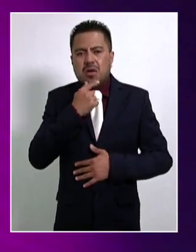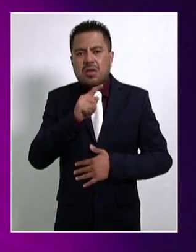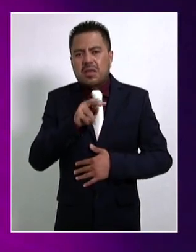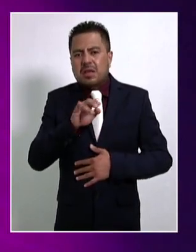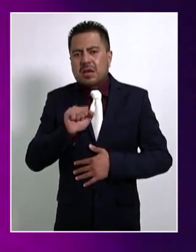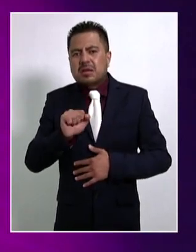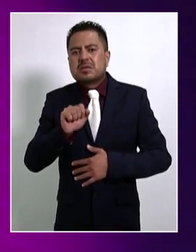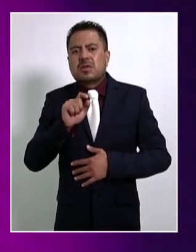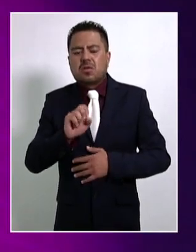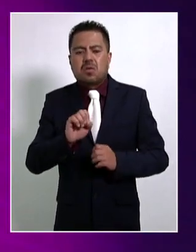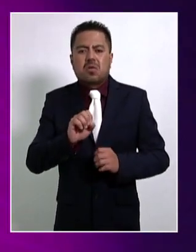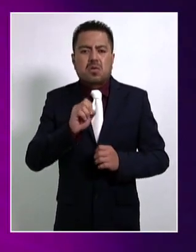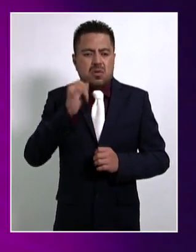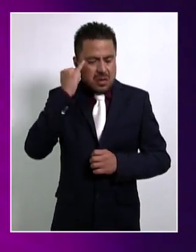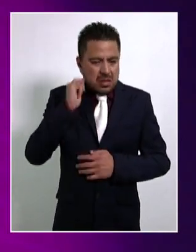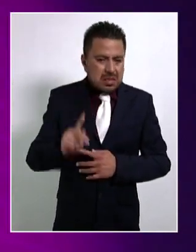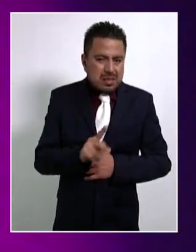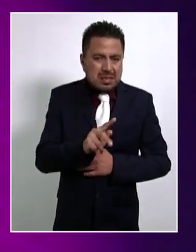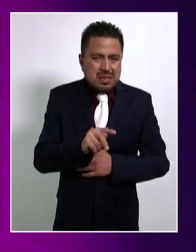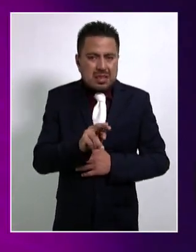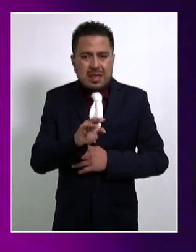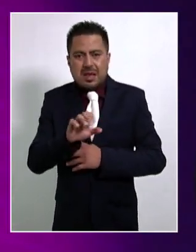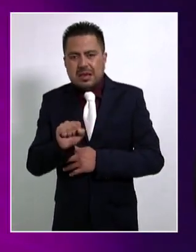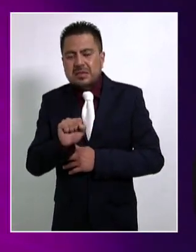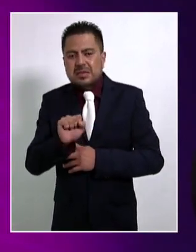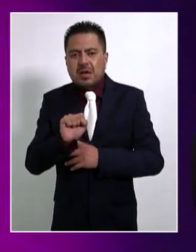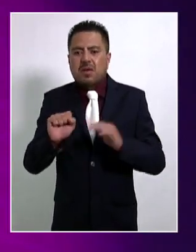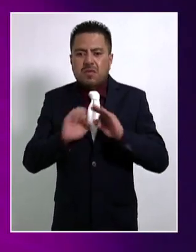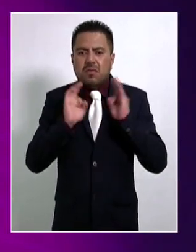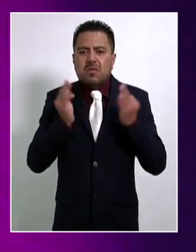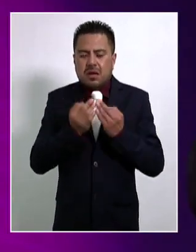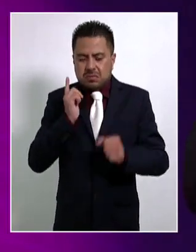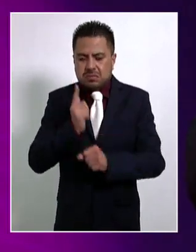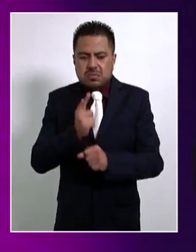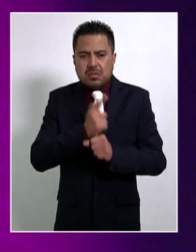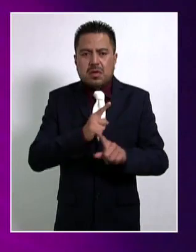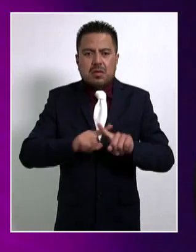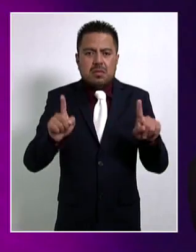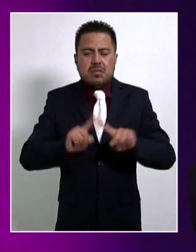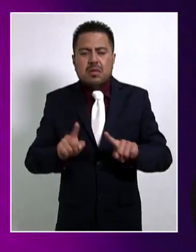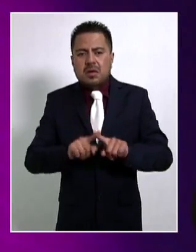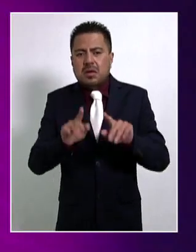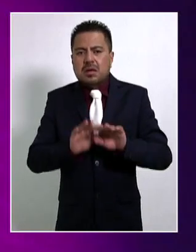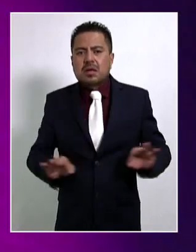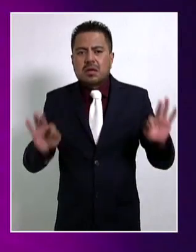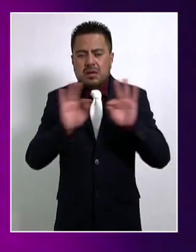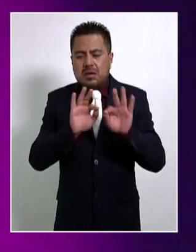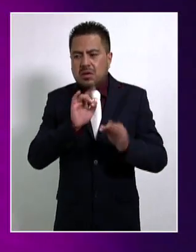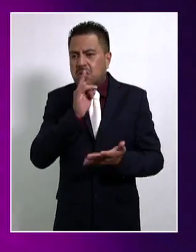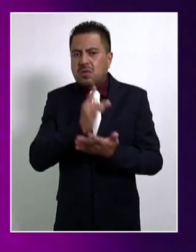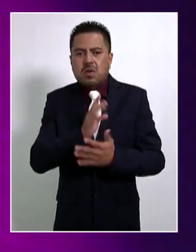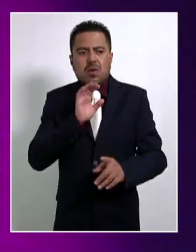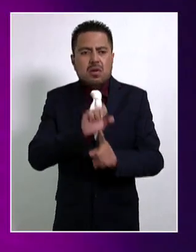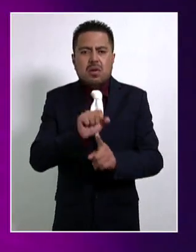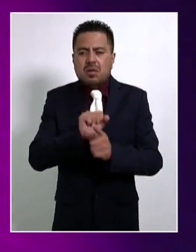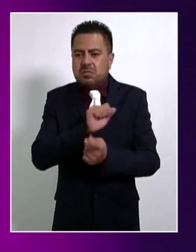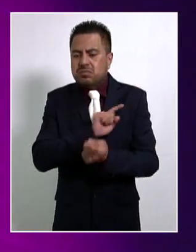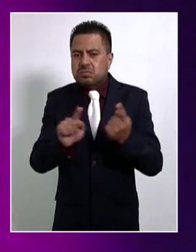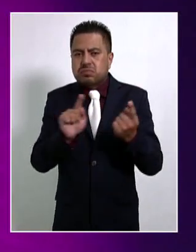ser una persona trans e indígena. Y mirar la forma de diferenciación es importante para decir, no solamente